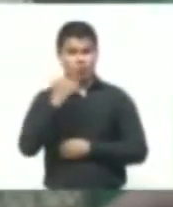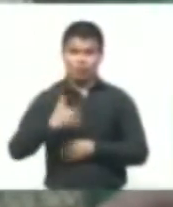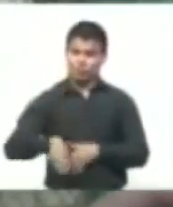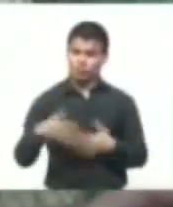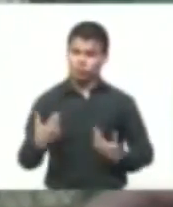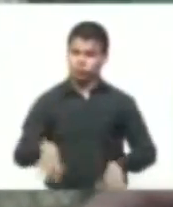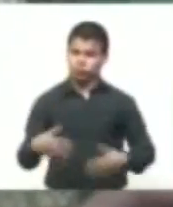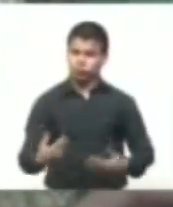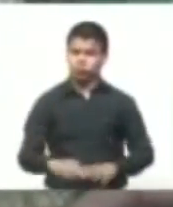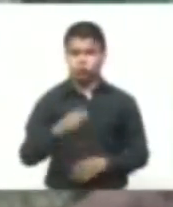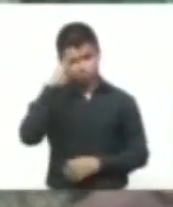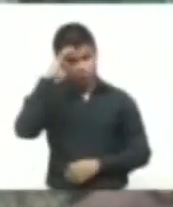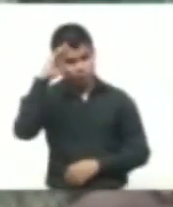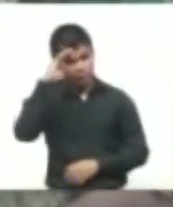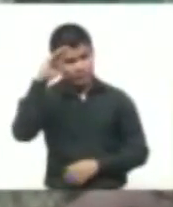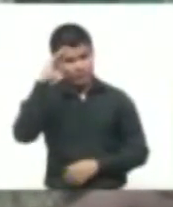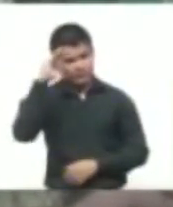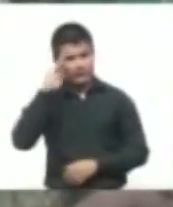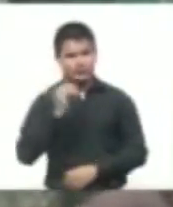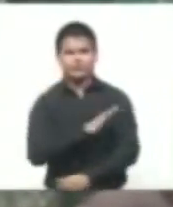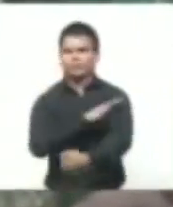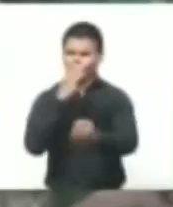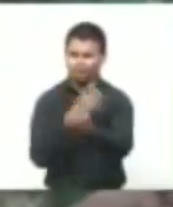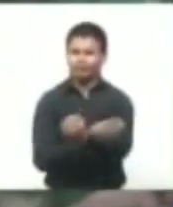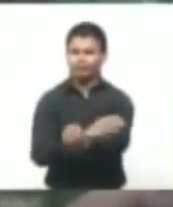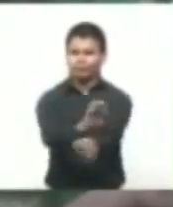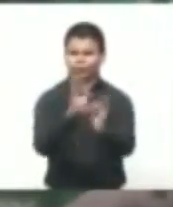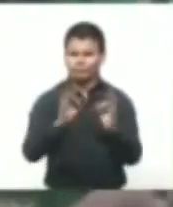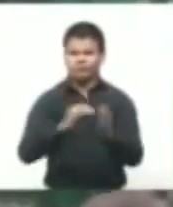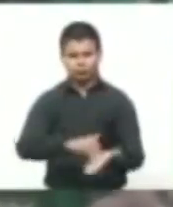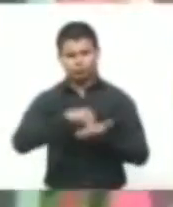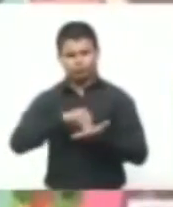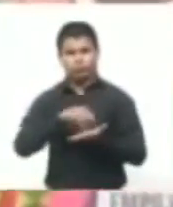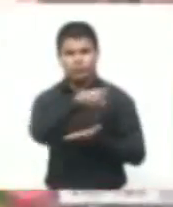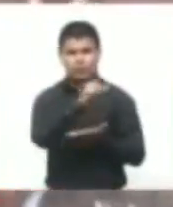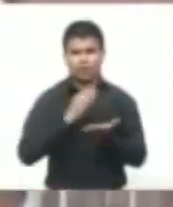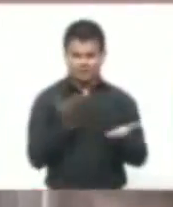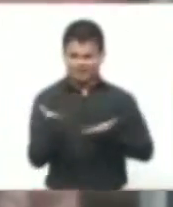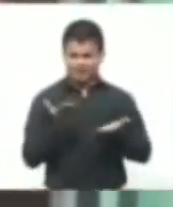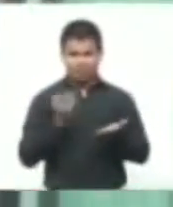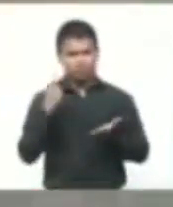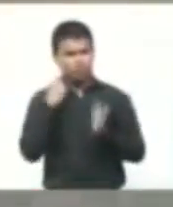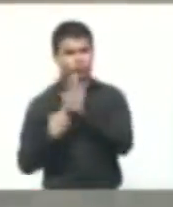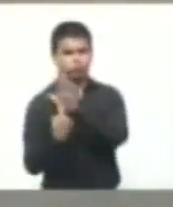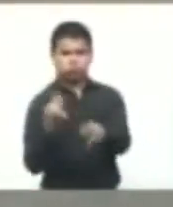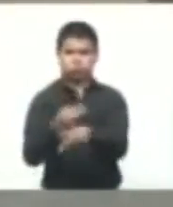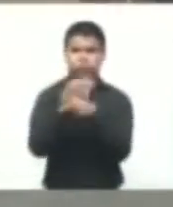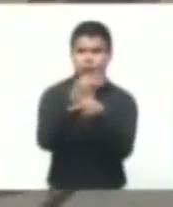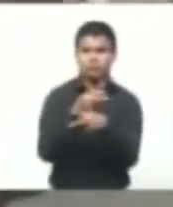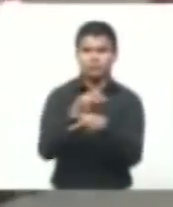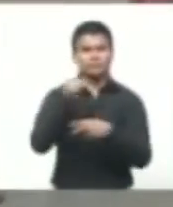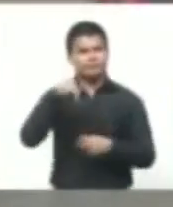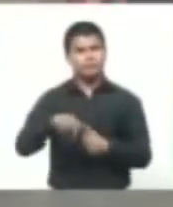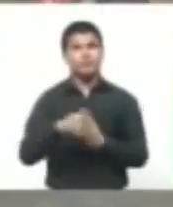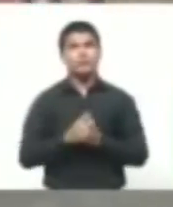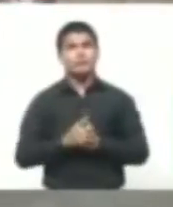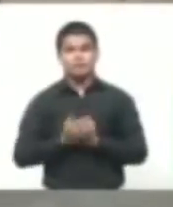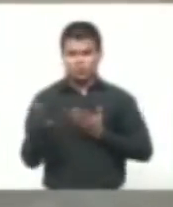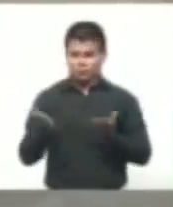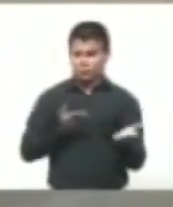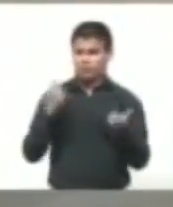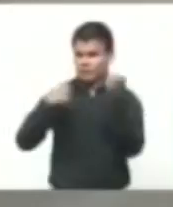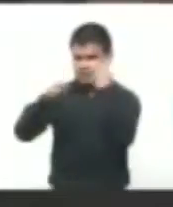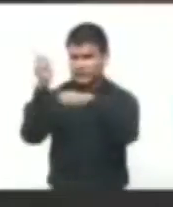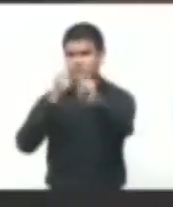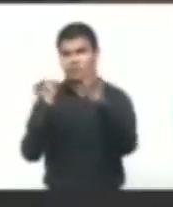muy profesionales, dedicadas a su comunidad, dedicadas a su servicio. Los comerciantes de este lugar solicitaron mayor protección de las